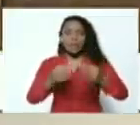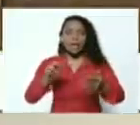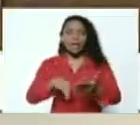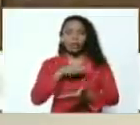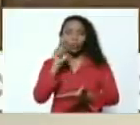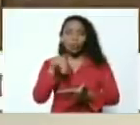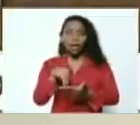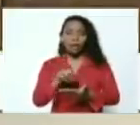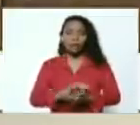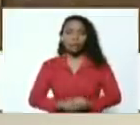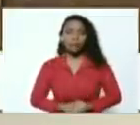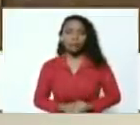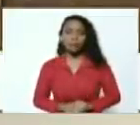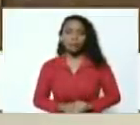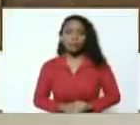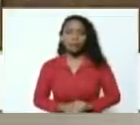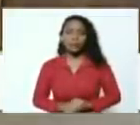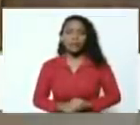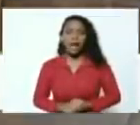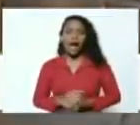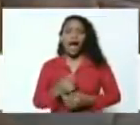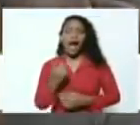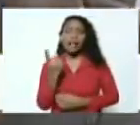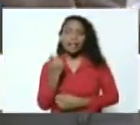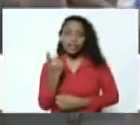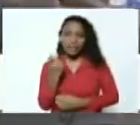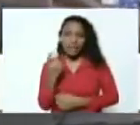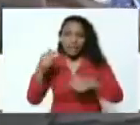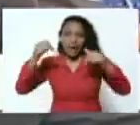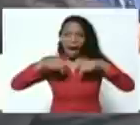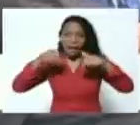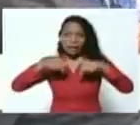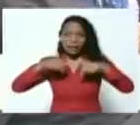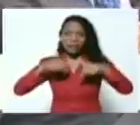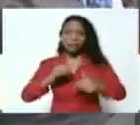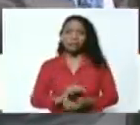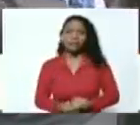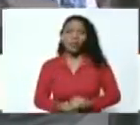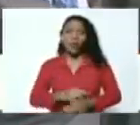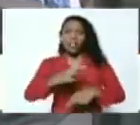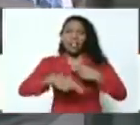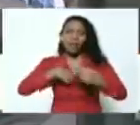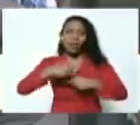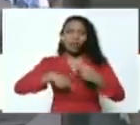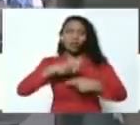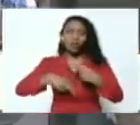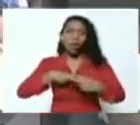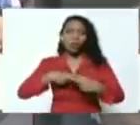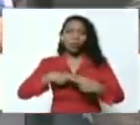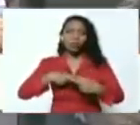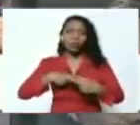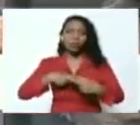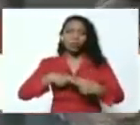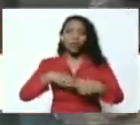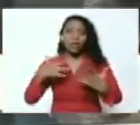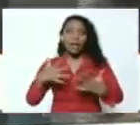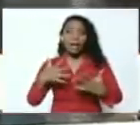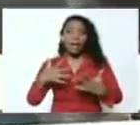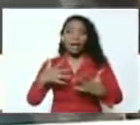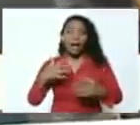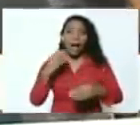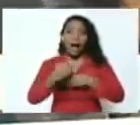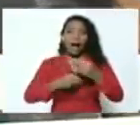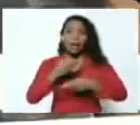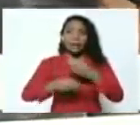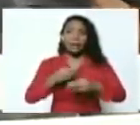nacional. Hace falta en nuestro país una revolución que estremezca,